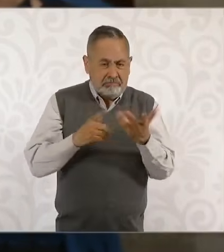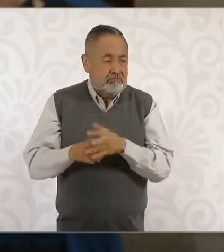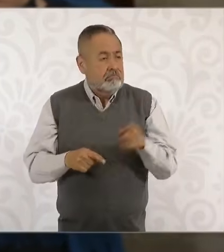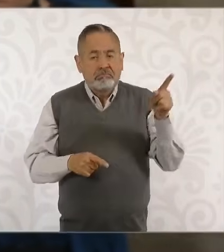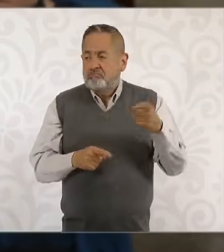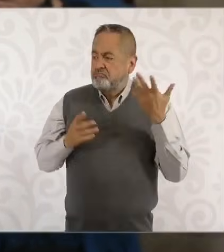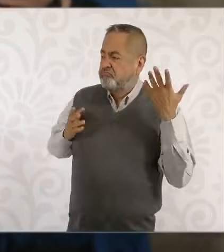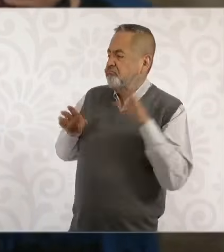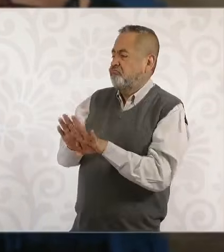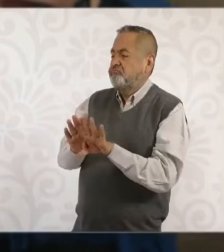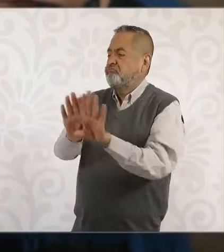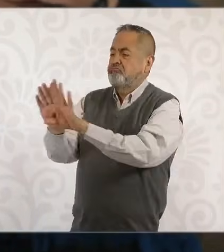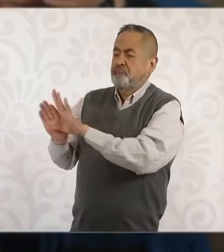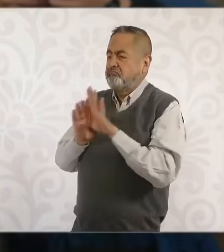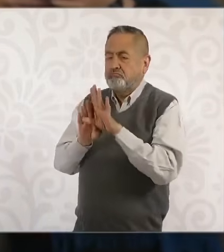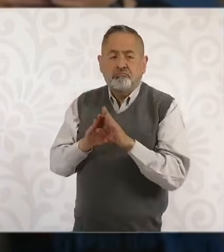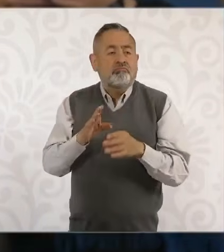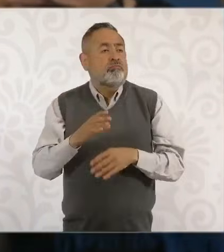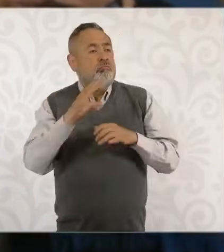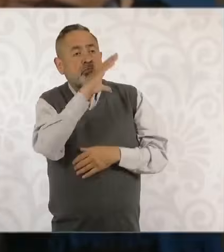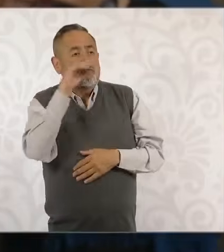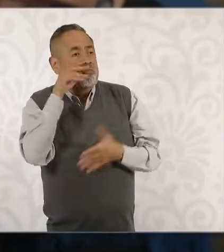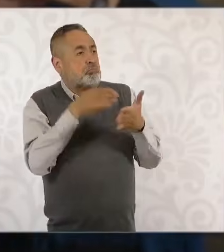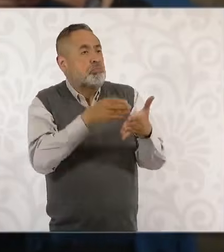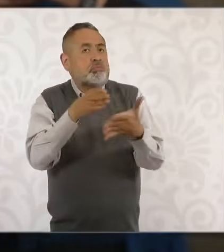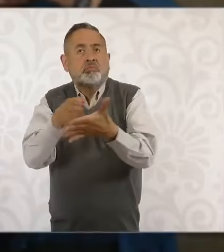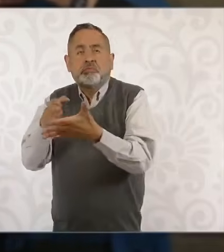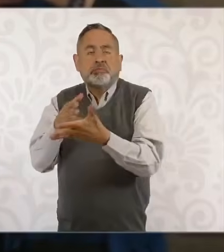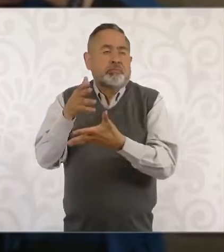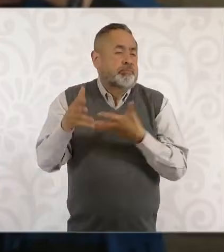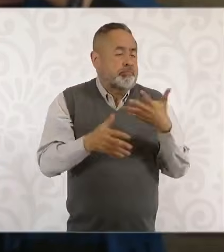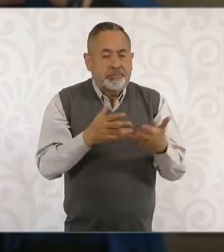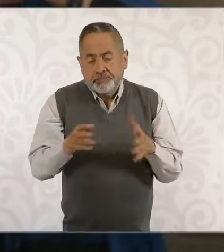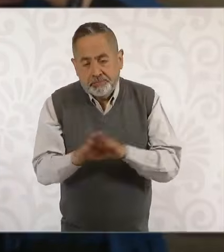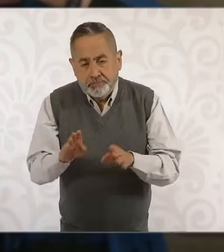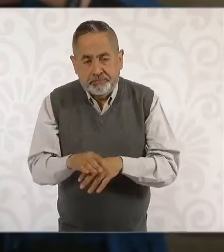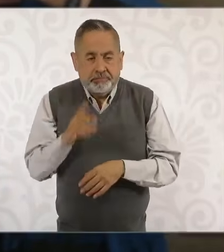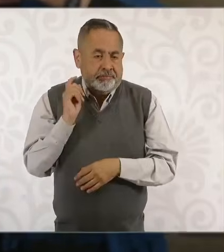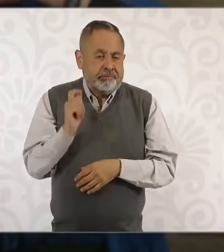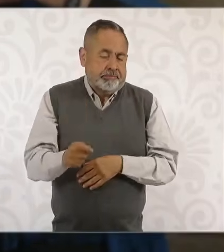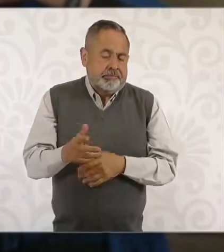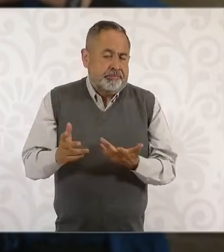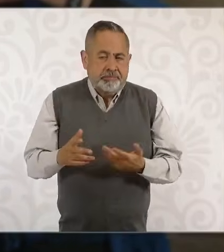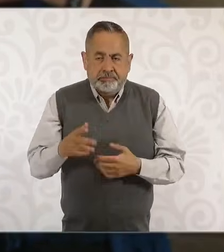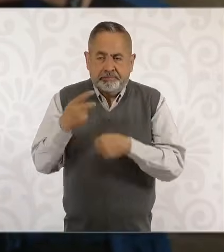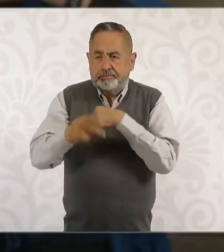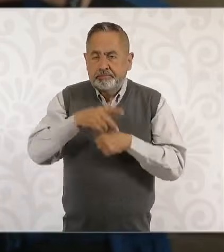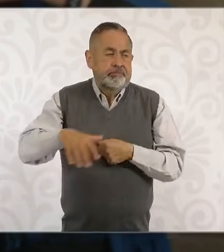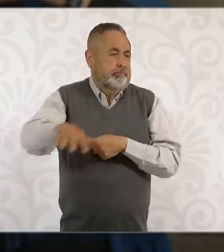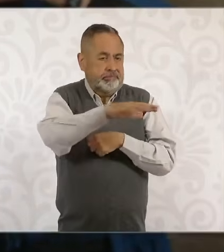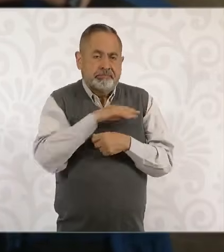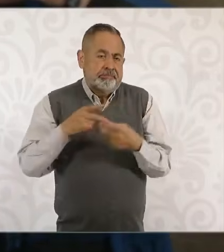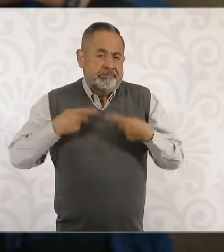embargo, del bloqueo. Preguntarle sobre este riesgo que pues presentan ya personas, la vida